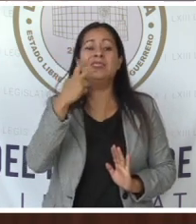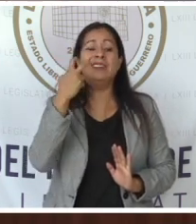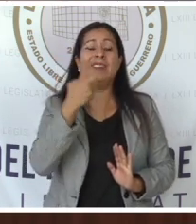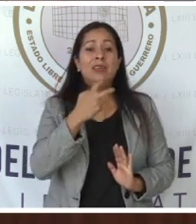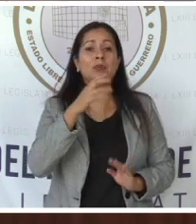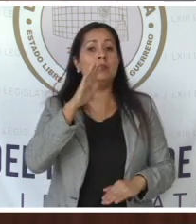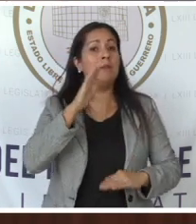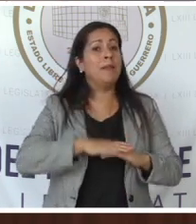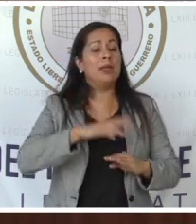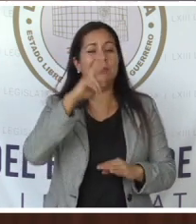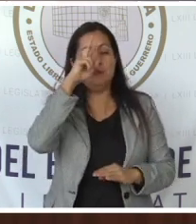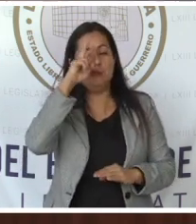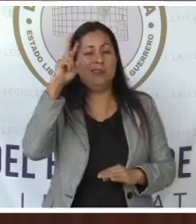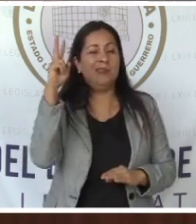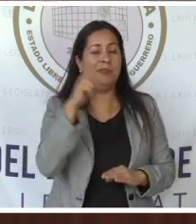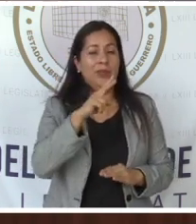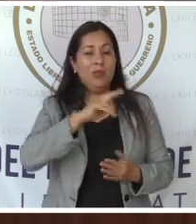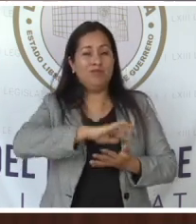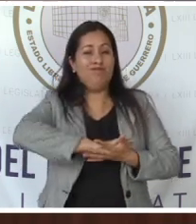de racismo.